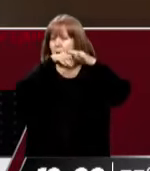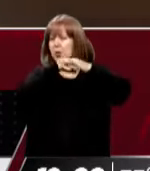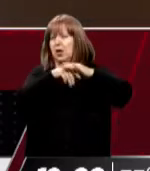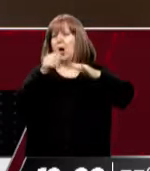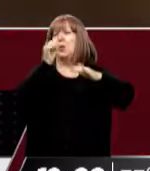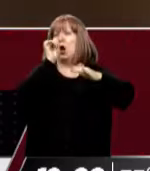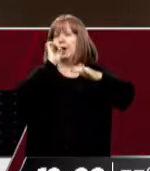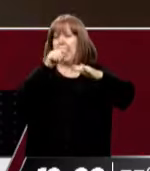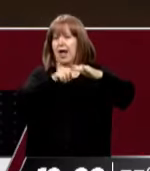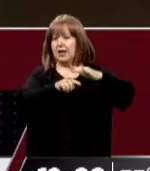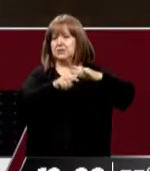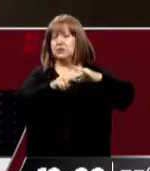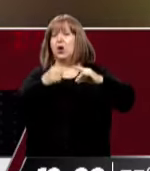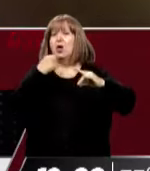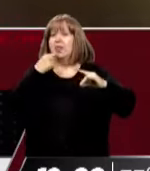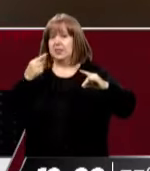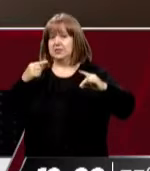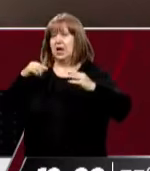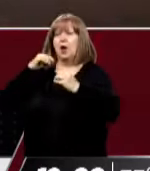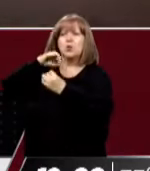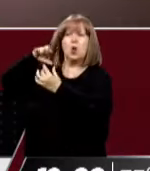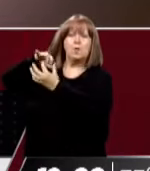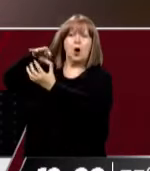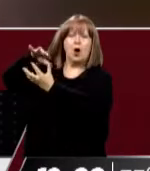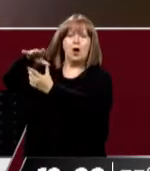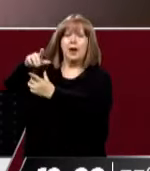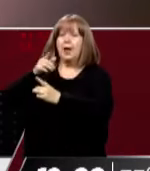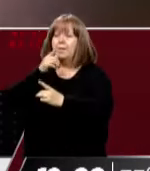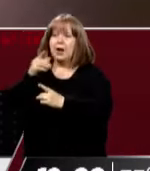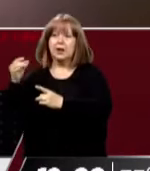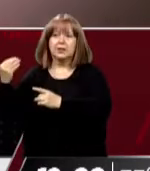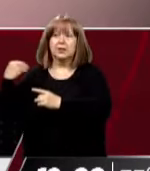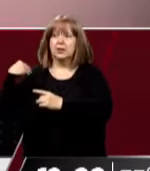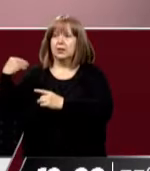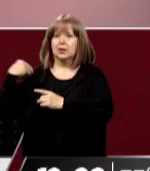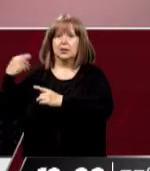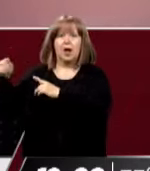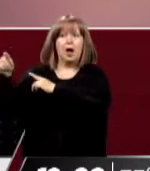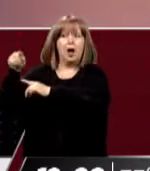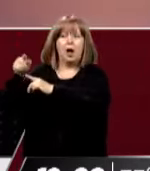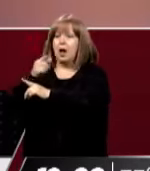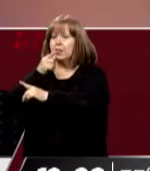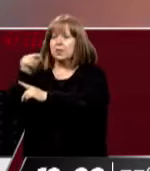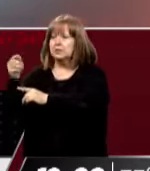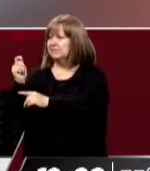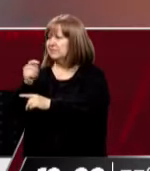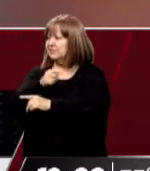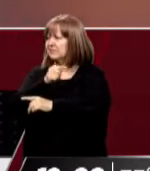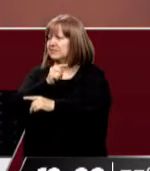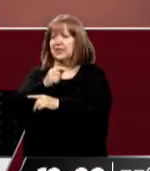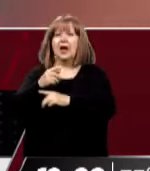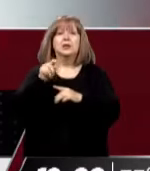ebriedad. Había rumores de que había personas que lo habían identificado en la zona desde hace